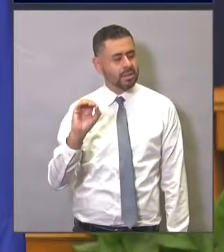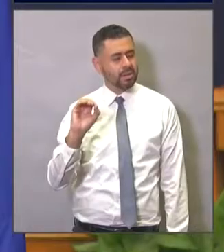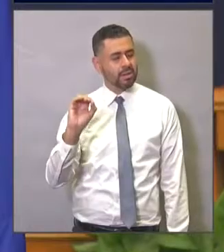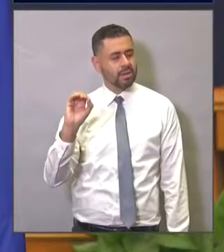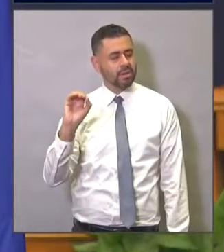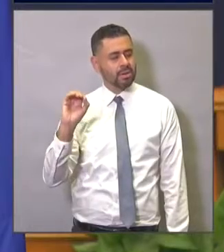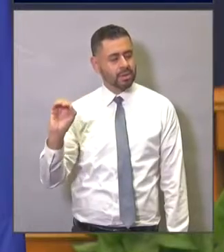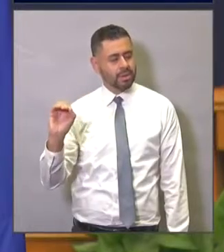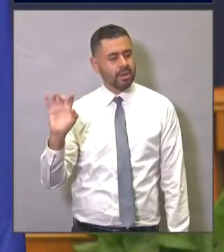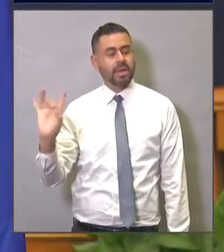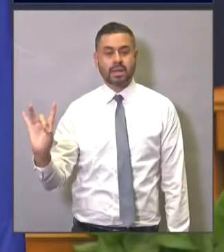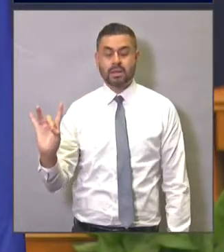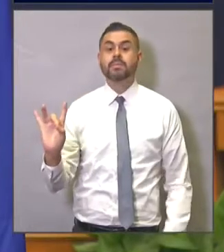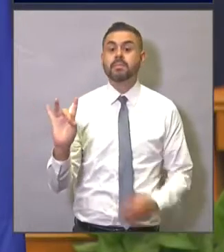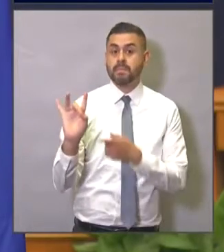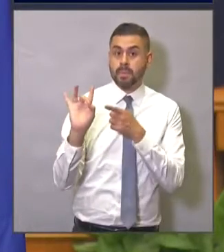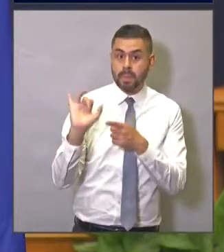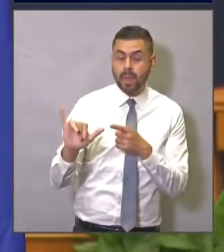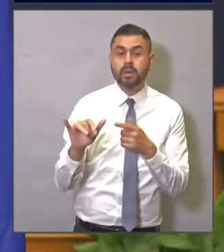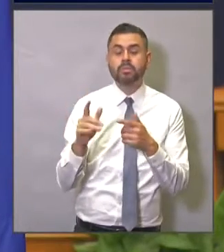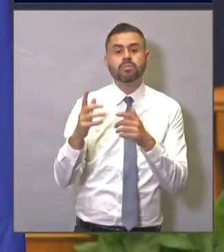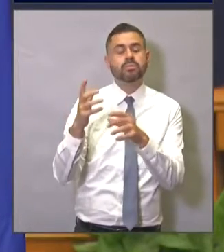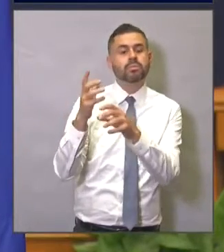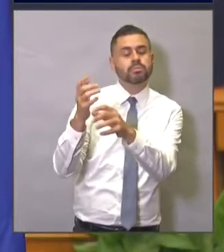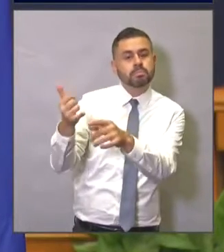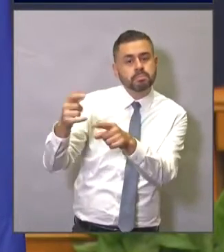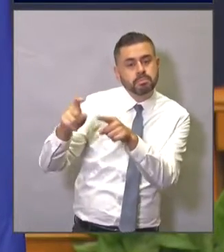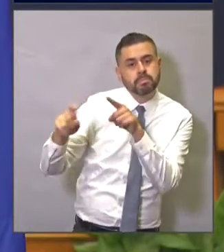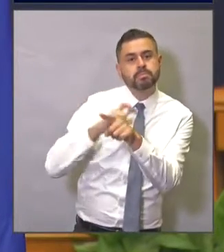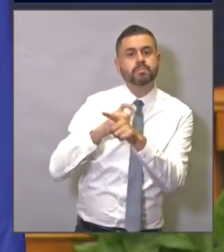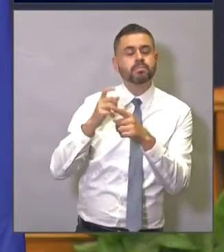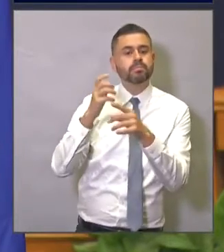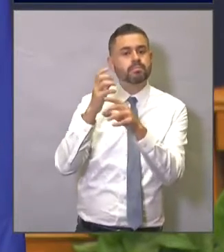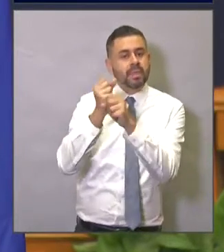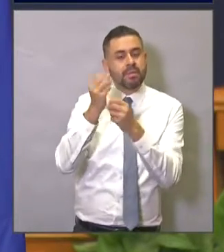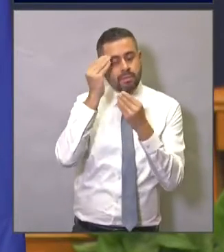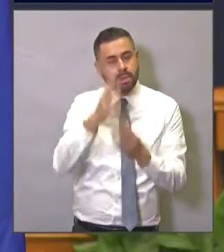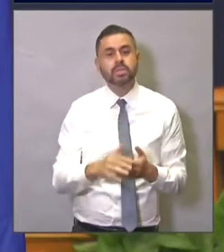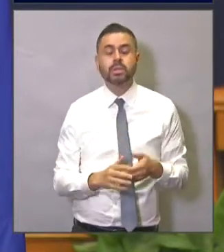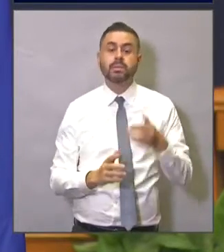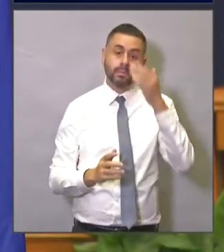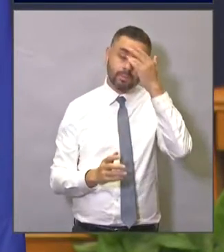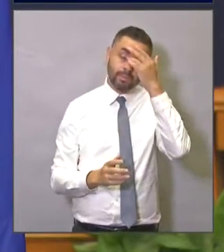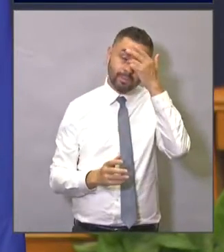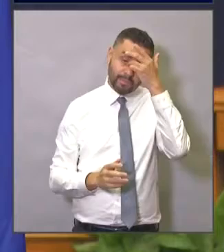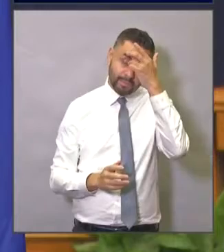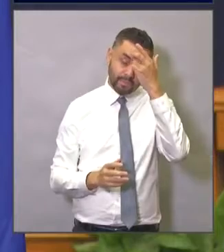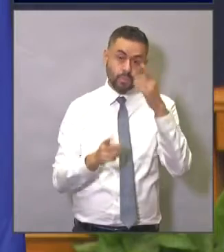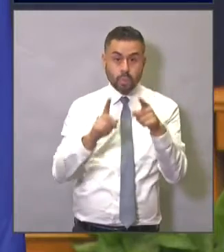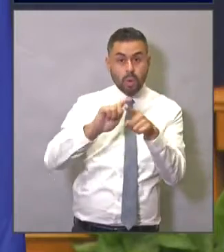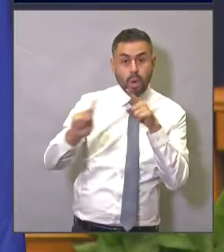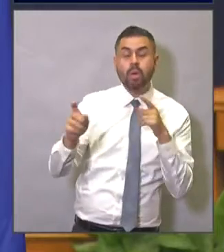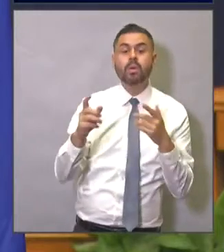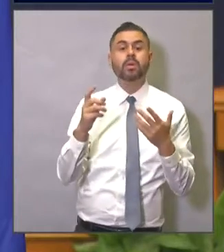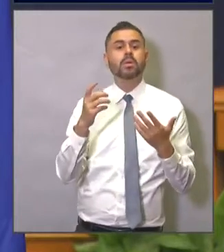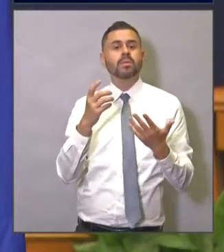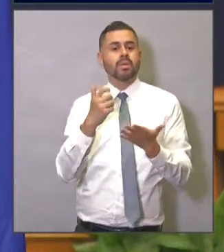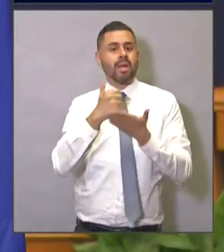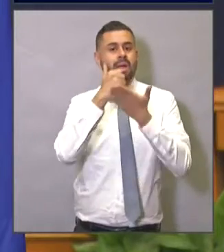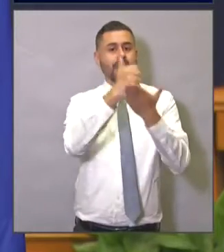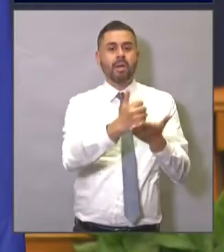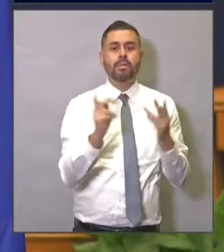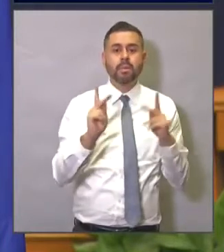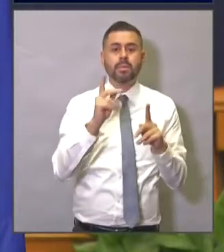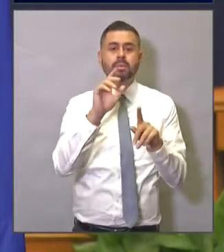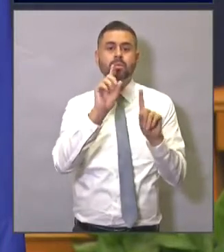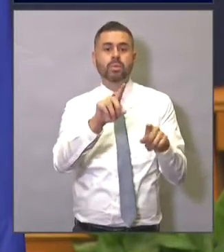1-833-877-8008 para obtener más información. Juntos podemos ayudar a nuestros trabajadores esenciales a estar más seguros